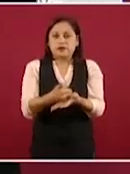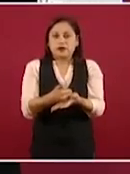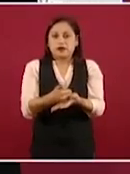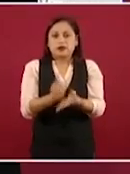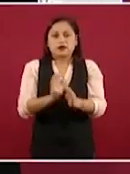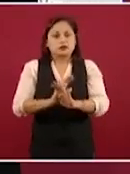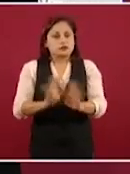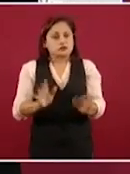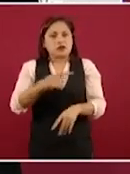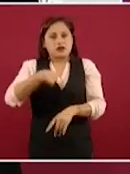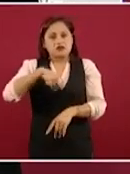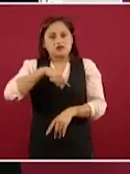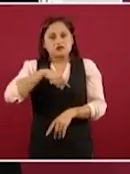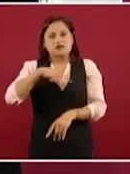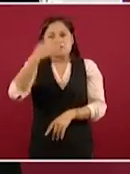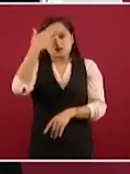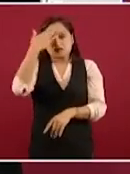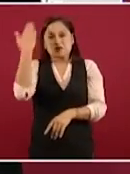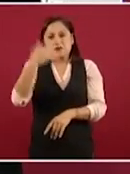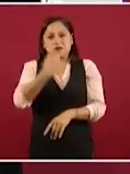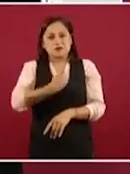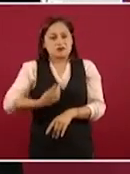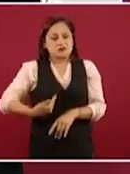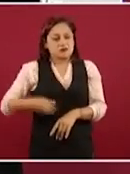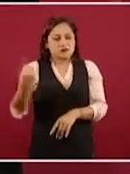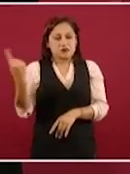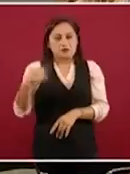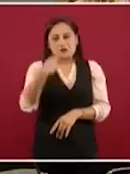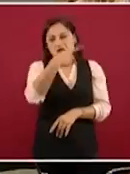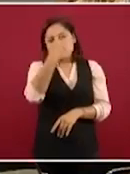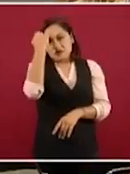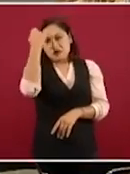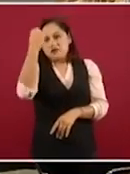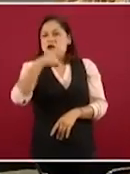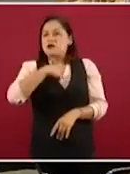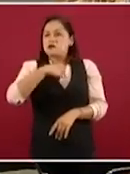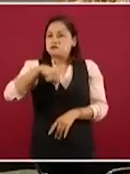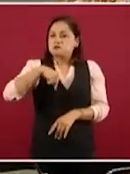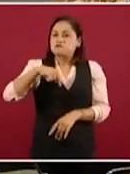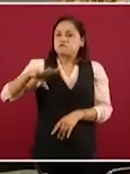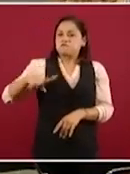forma muy clara y nos sentimos orgullosos el señor presidente. Muchas gracias y cualquier